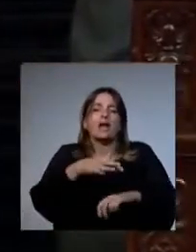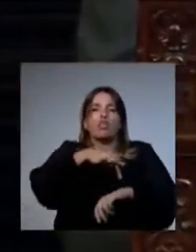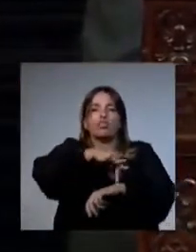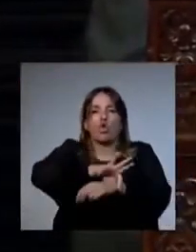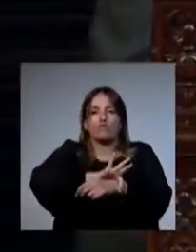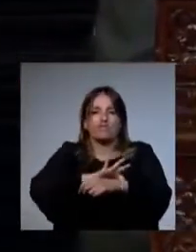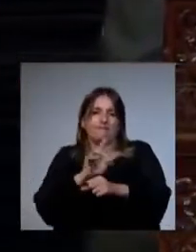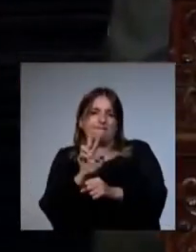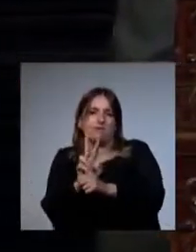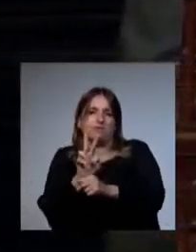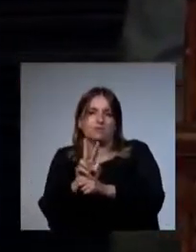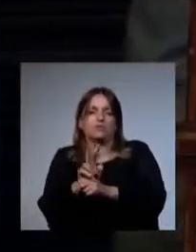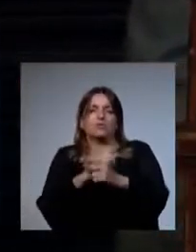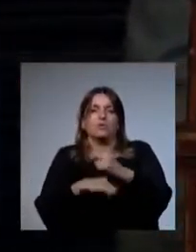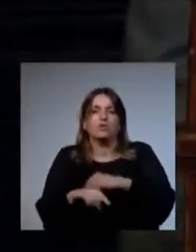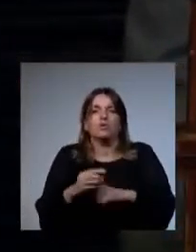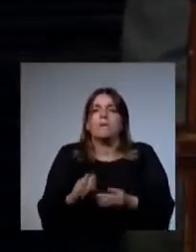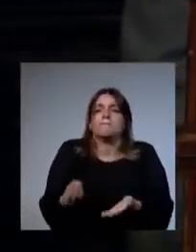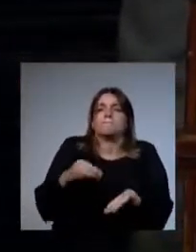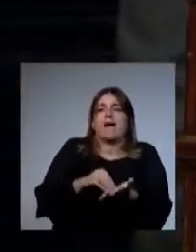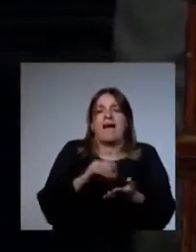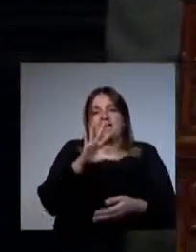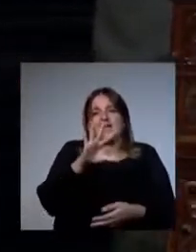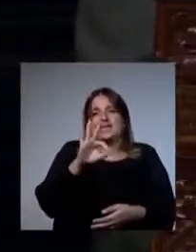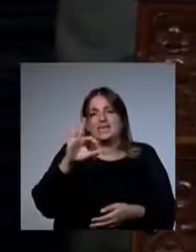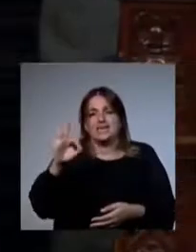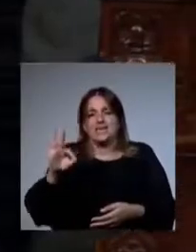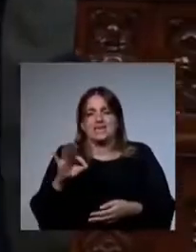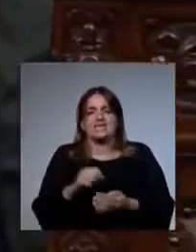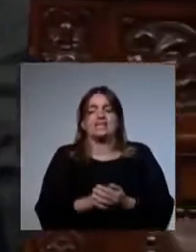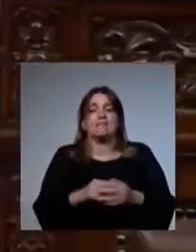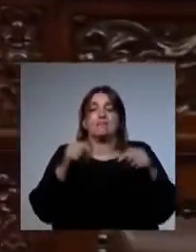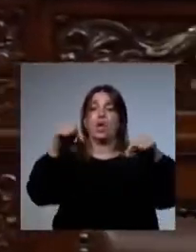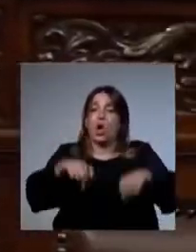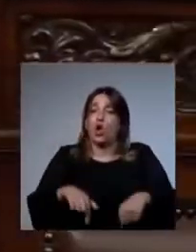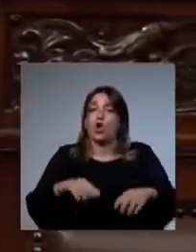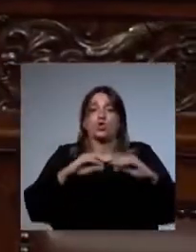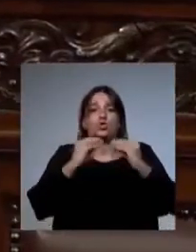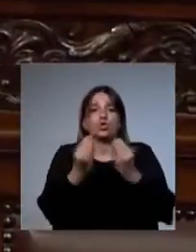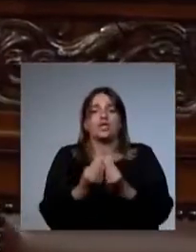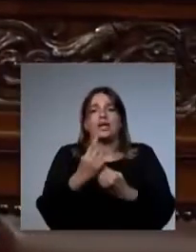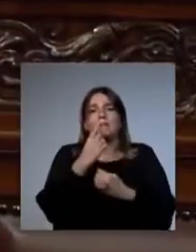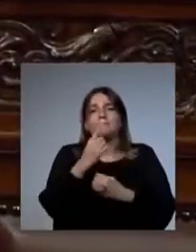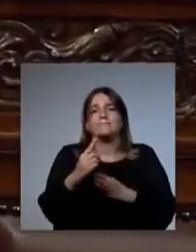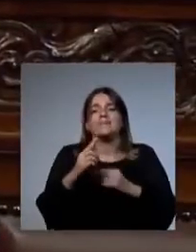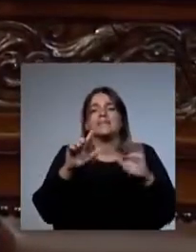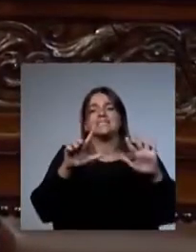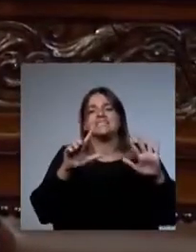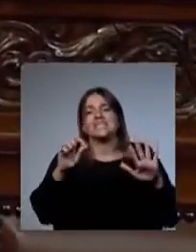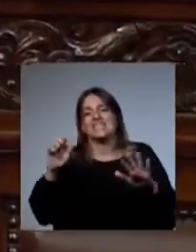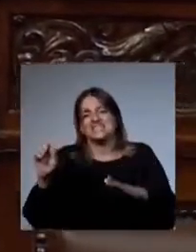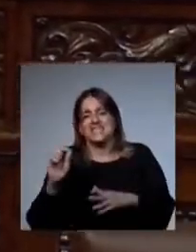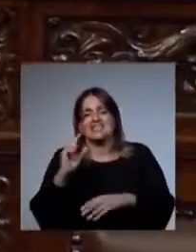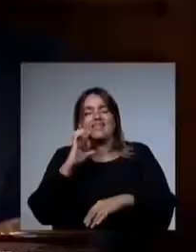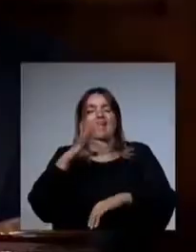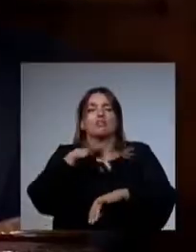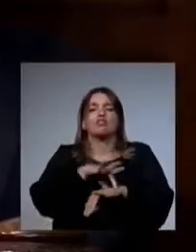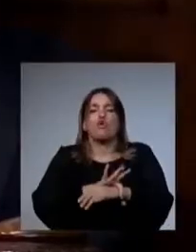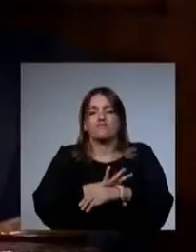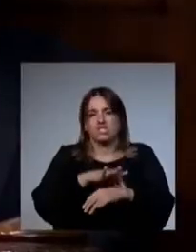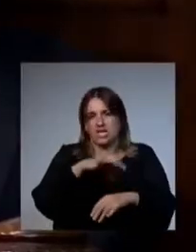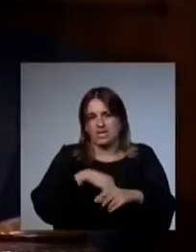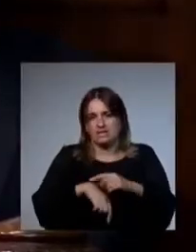tobilleras, adicionando 500, siendo hoy 1.700 las tobilleras.